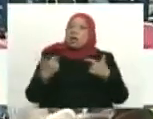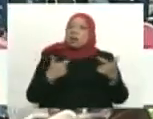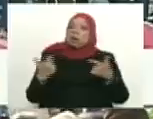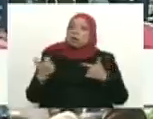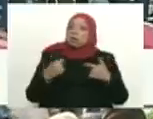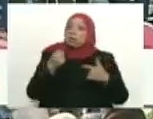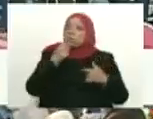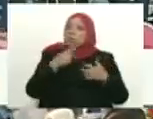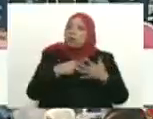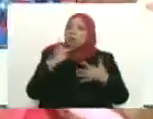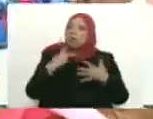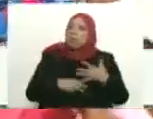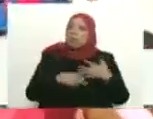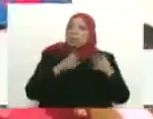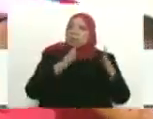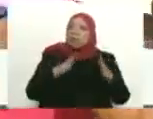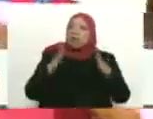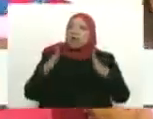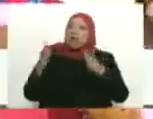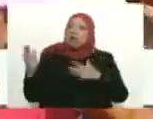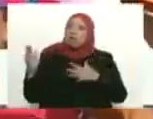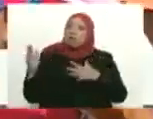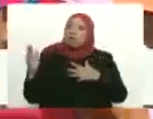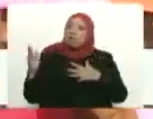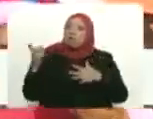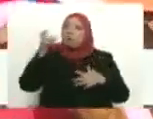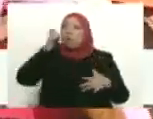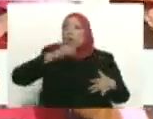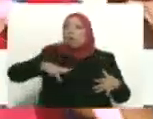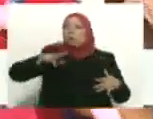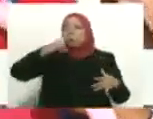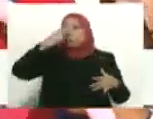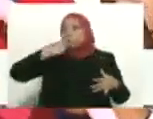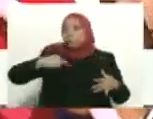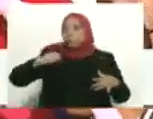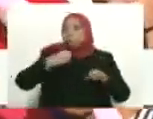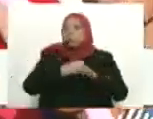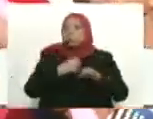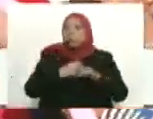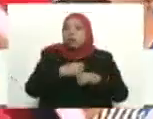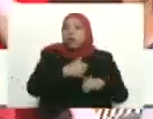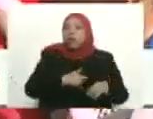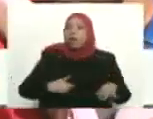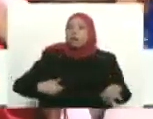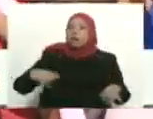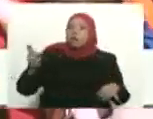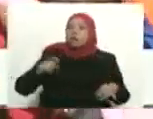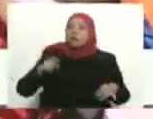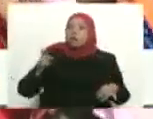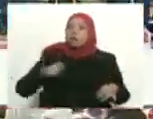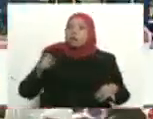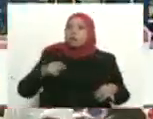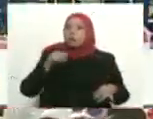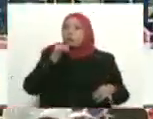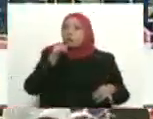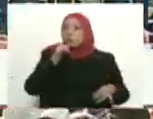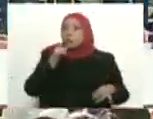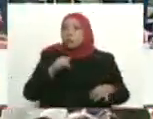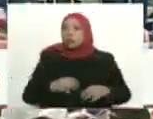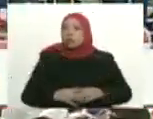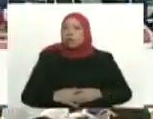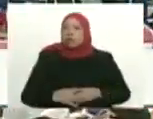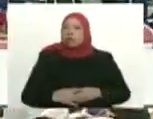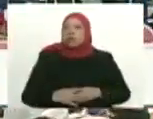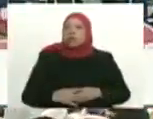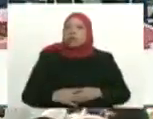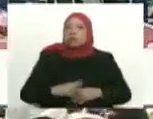bien planificado para que los pobres se rindieran por hambre o por necesidad. Lo único es que ellos no contaban